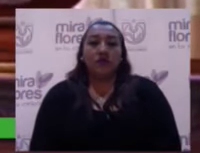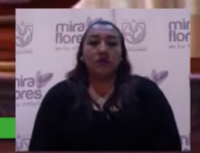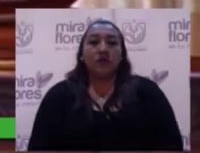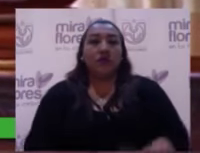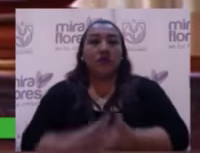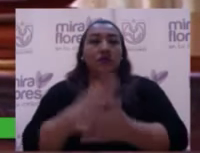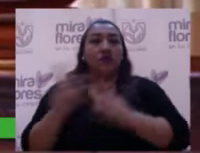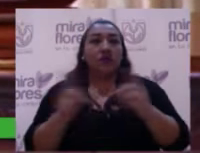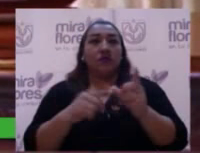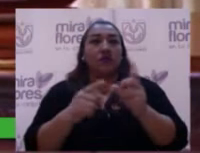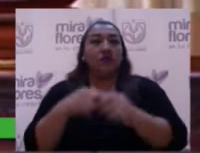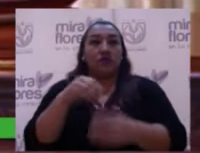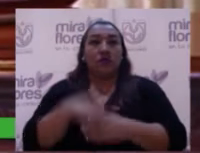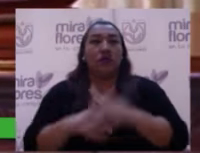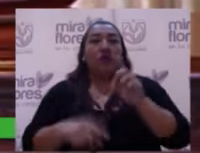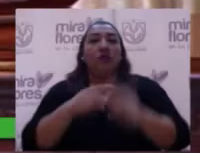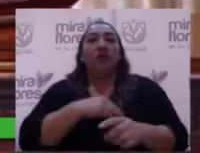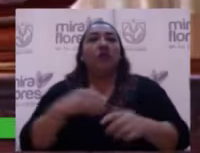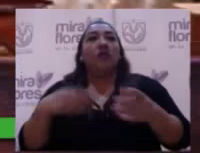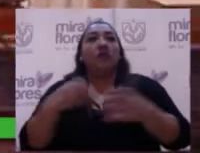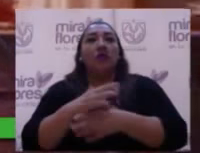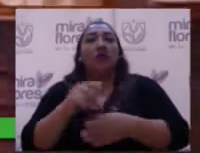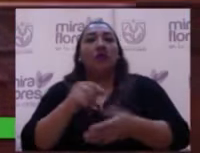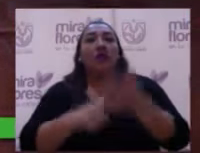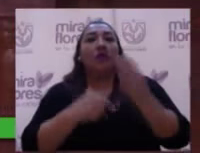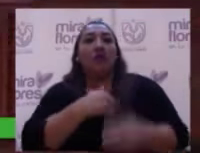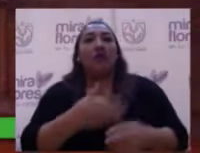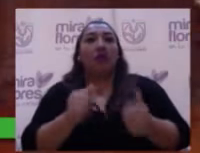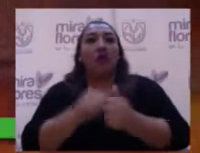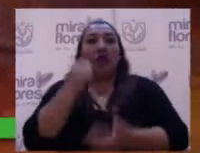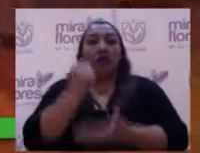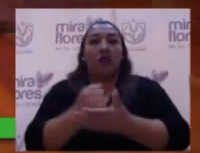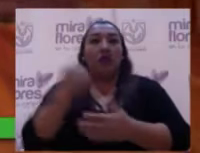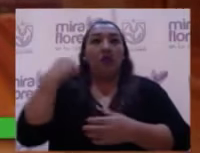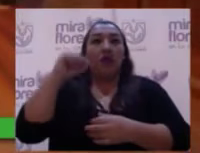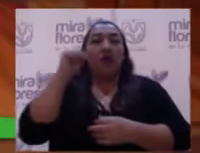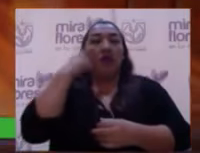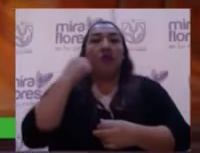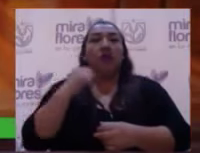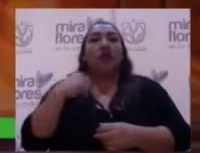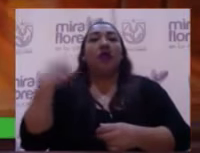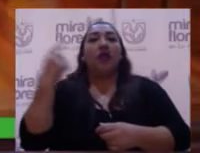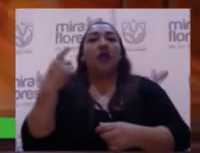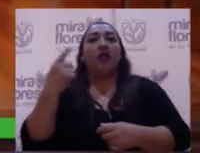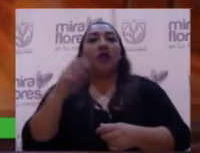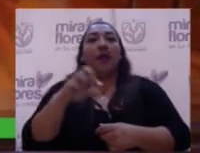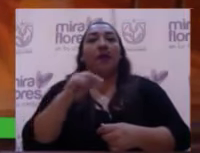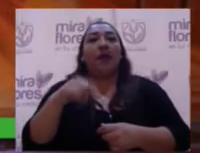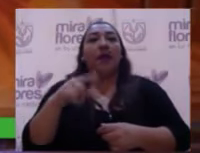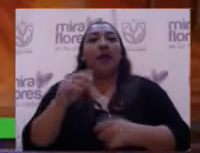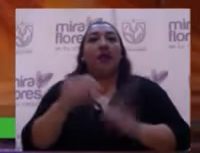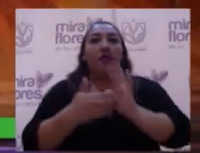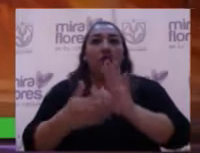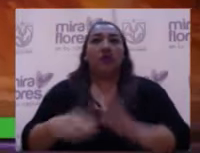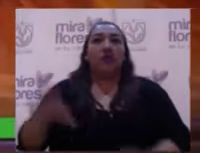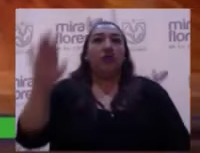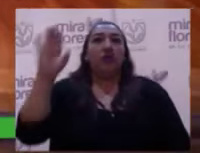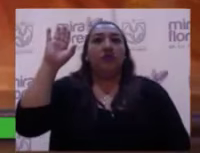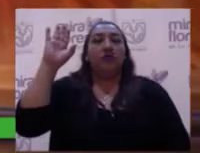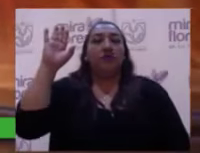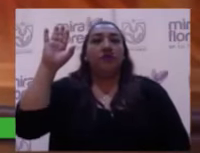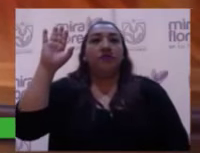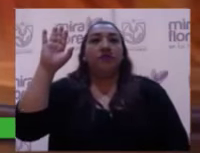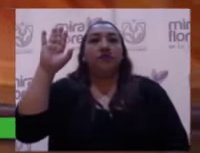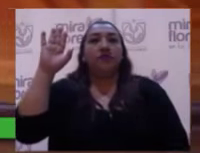Si no hay debate, procedemos al voto. Aquellos miembros del Consejo que estén a favor de aprobar el viaje para el señor gerente Eric Peña, siéranse expresarlos de